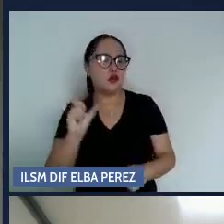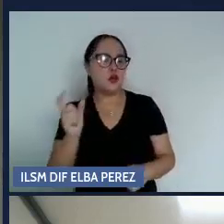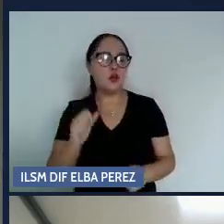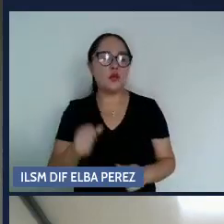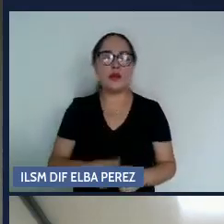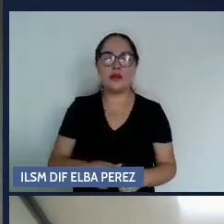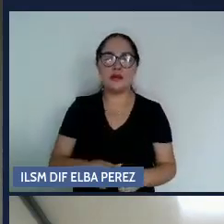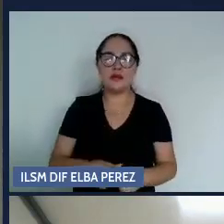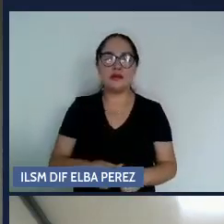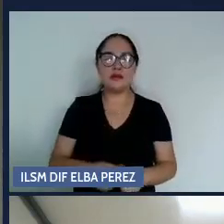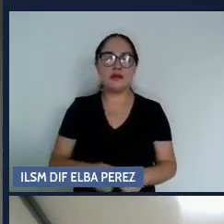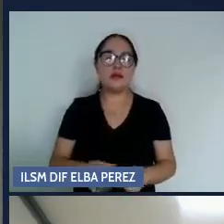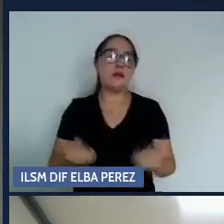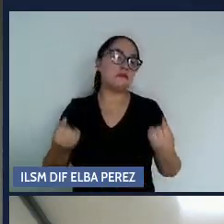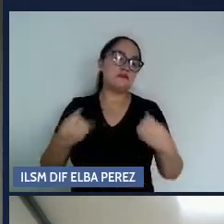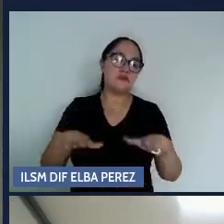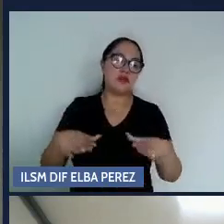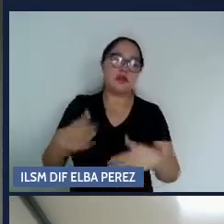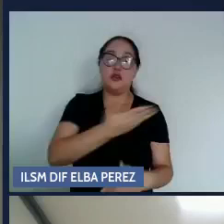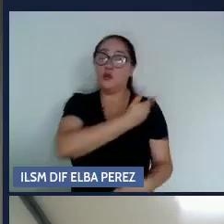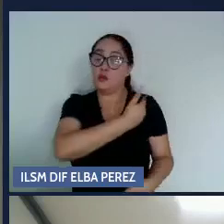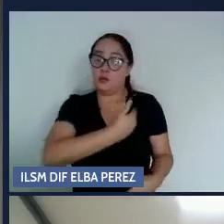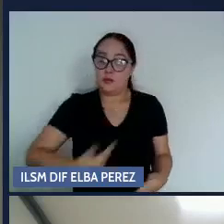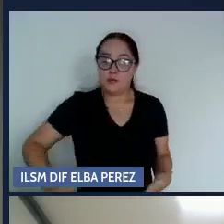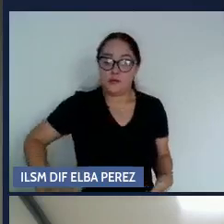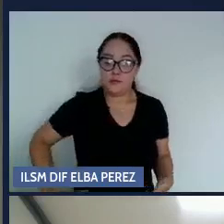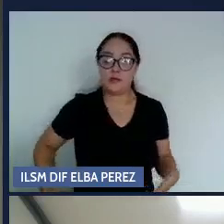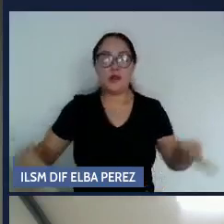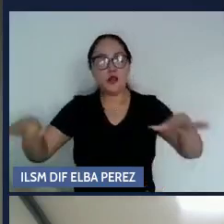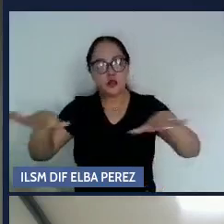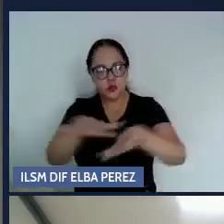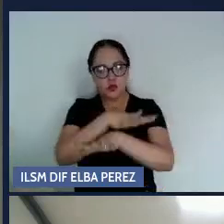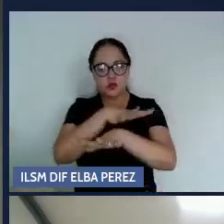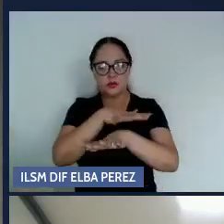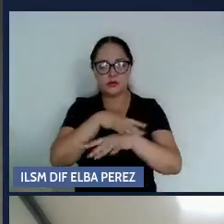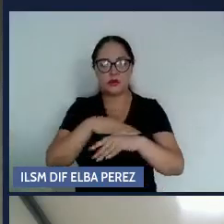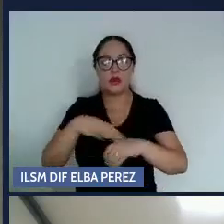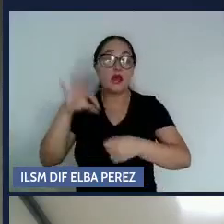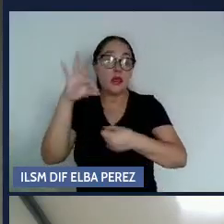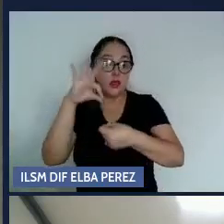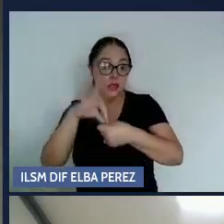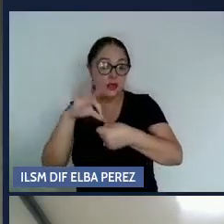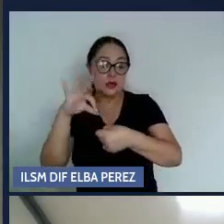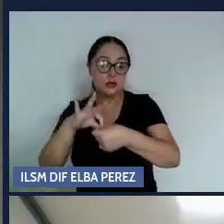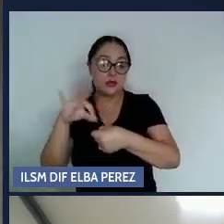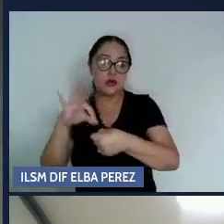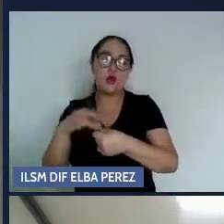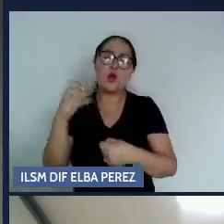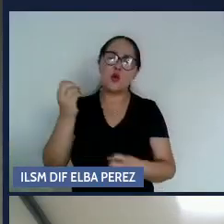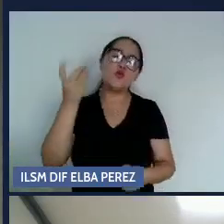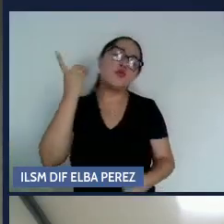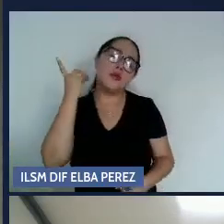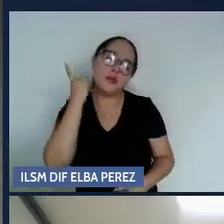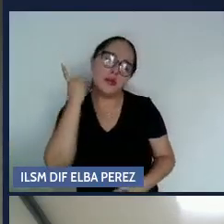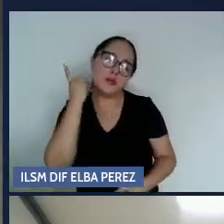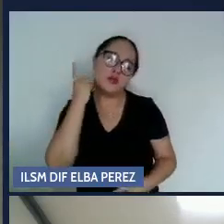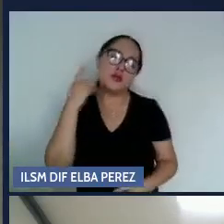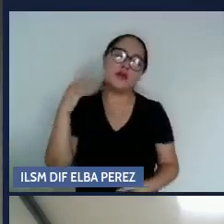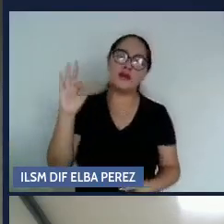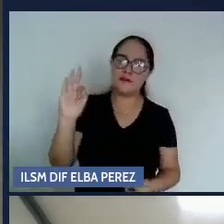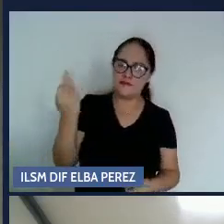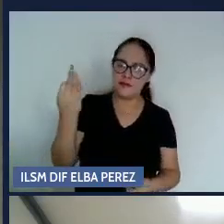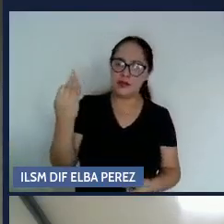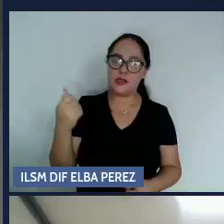hay renovación de Presidencia de la República, diputaciones federales y senadurías,